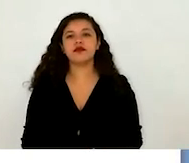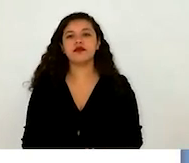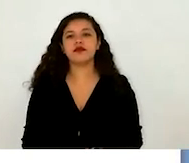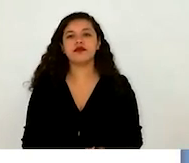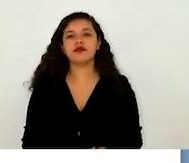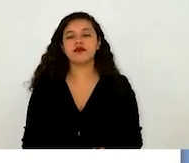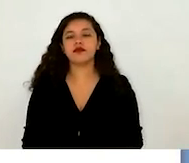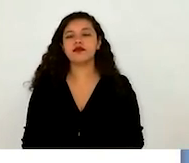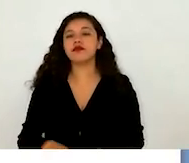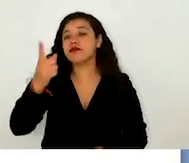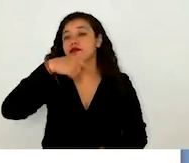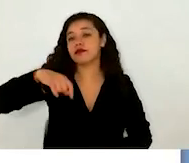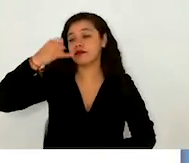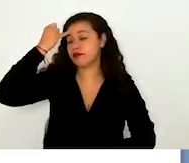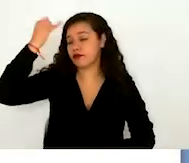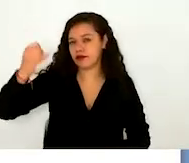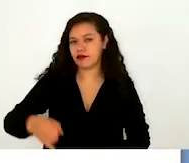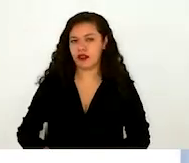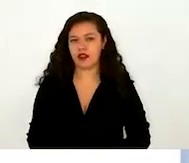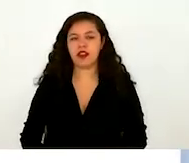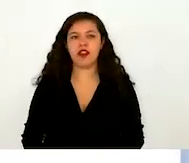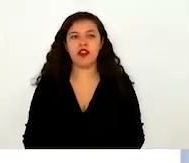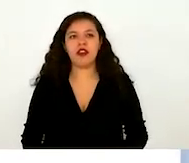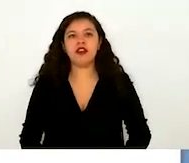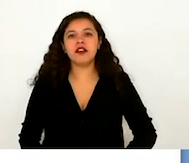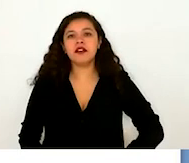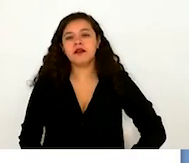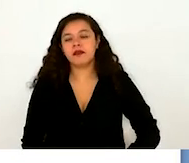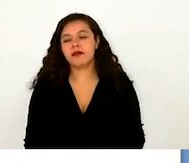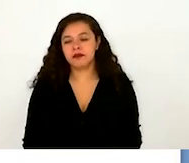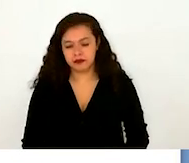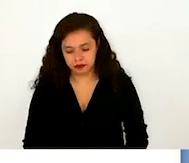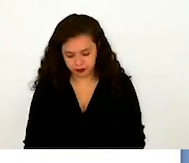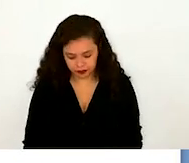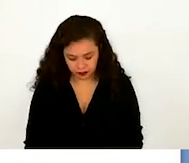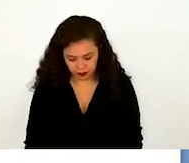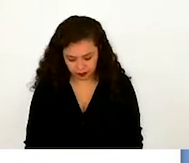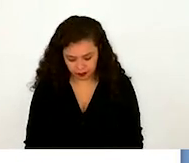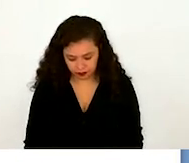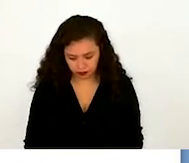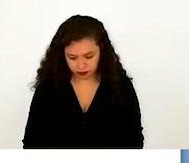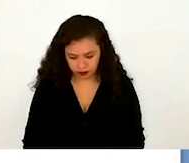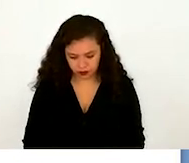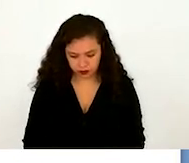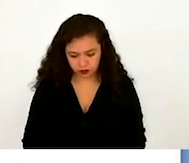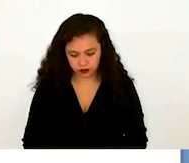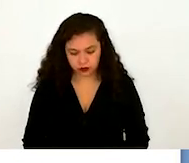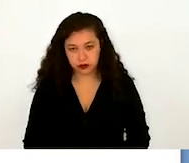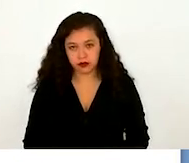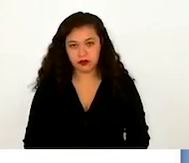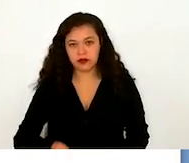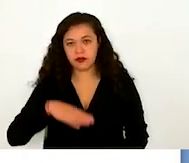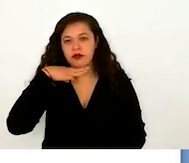imagínense ustedes si en este mensaje la actividad